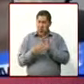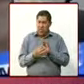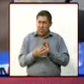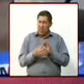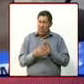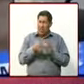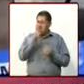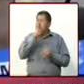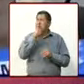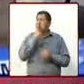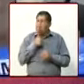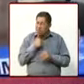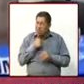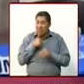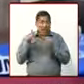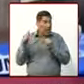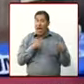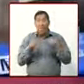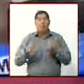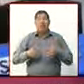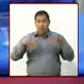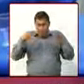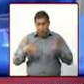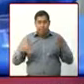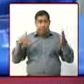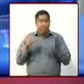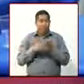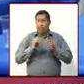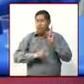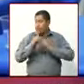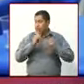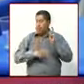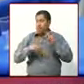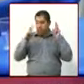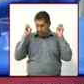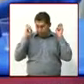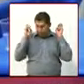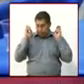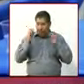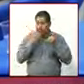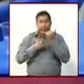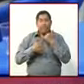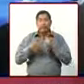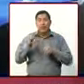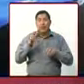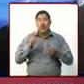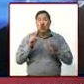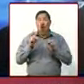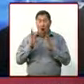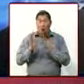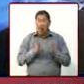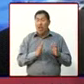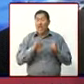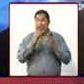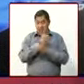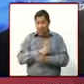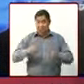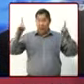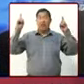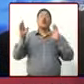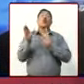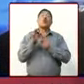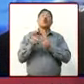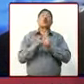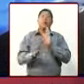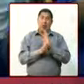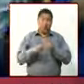una resistencia activa y firme contra cualquier tipo de alteración del orden democrático y